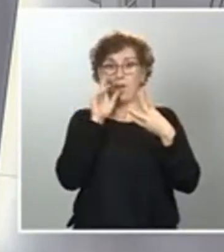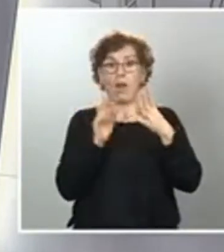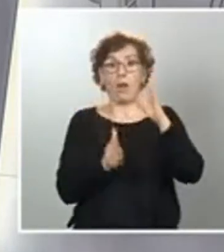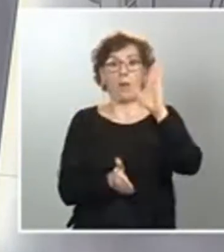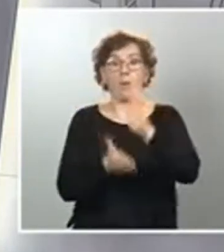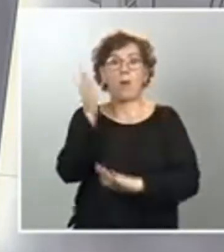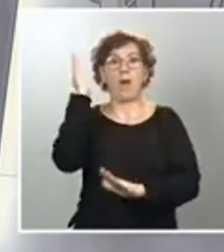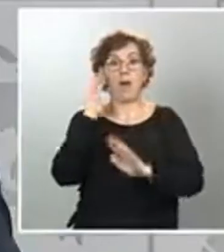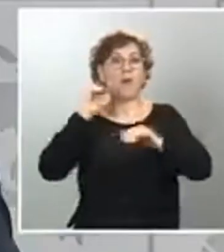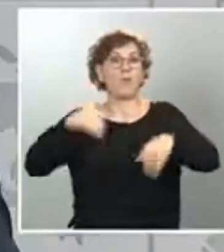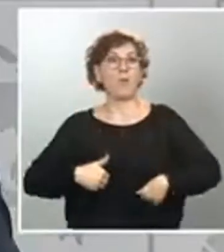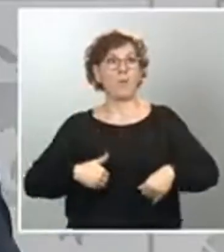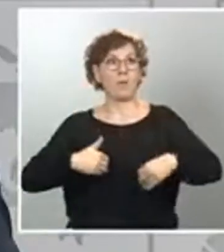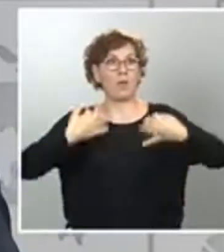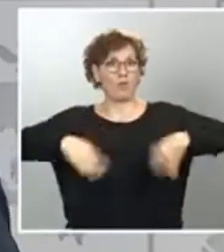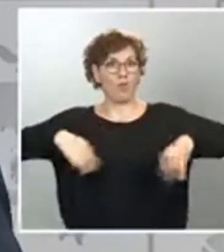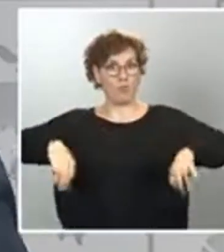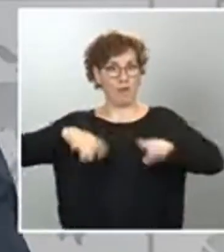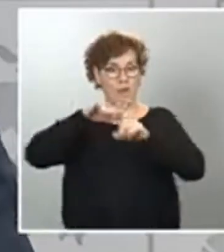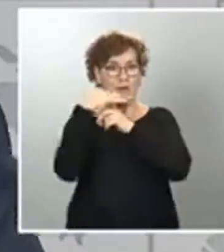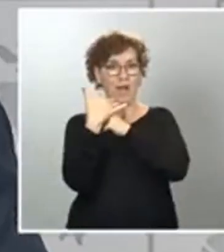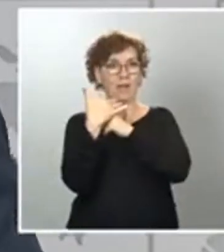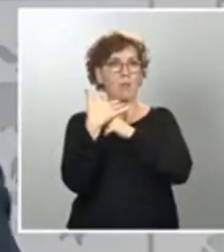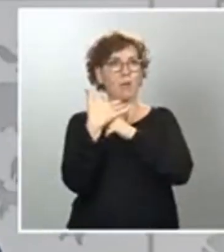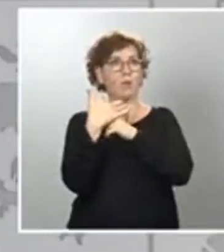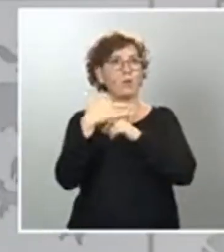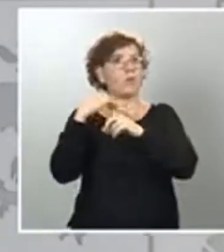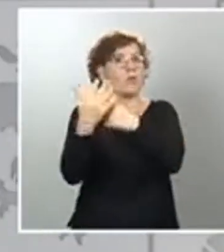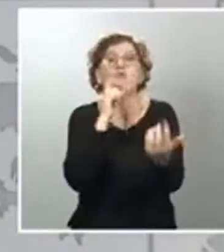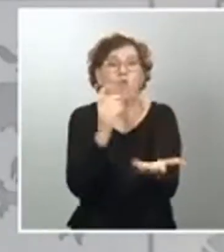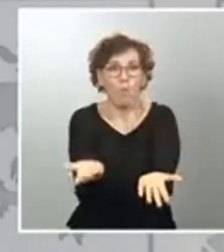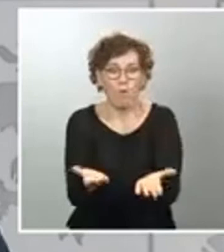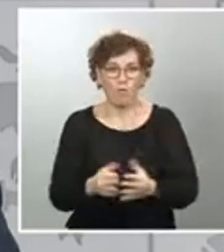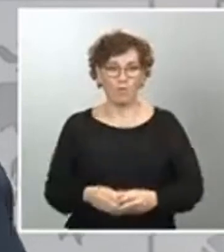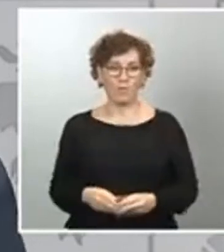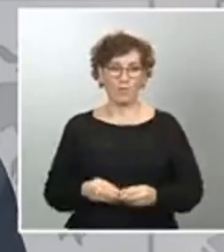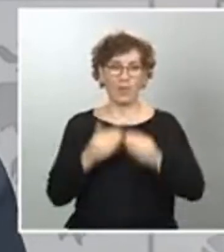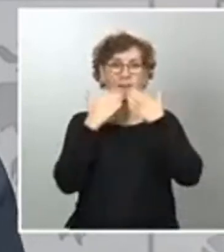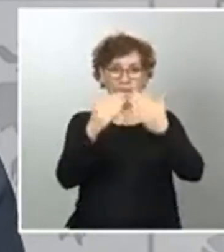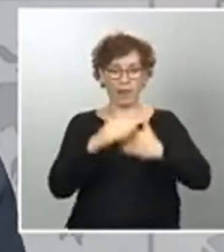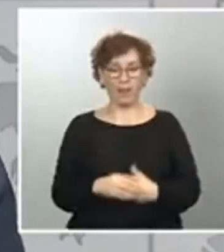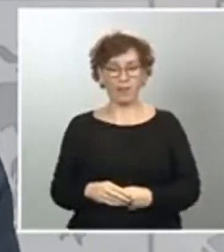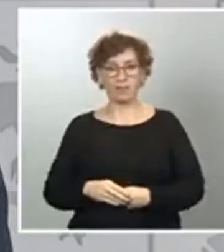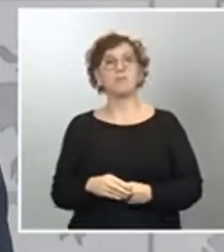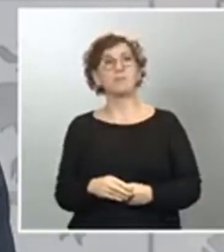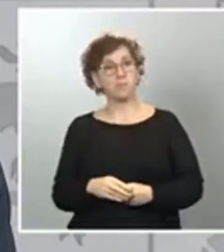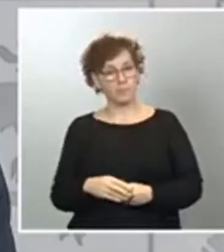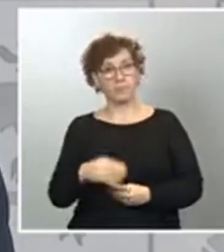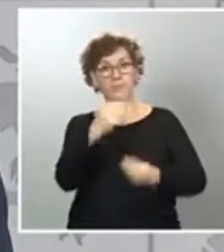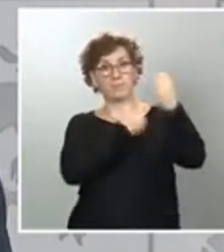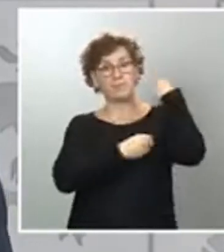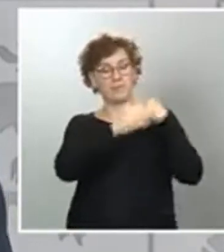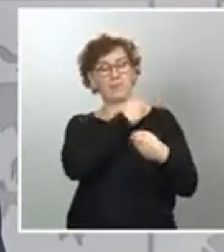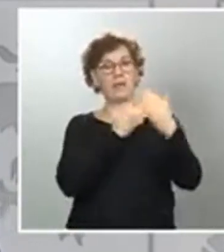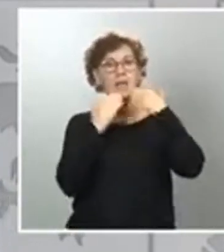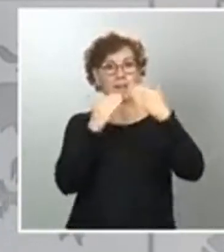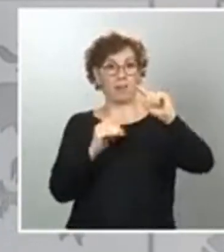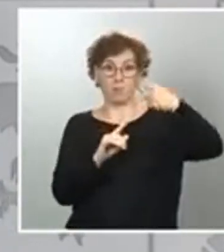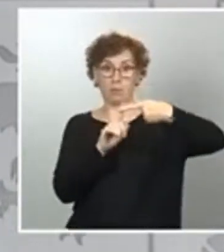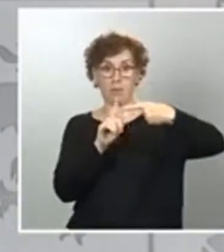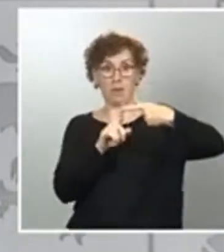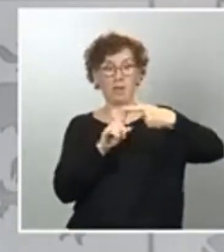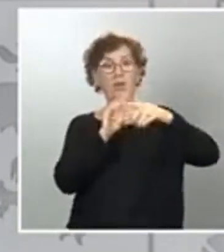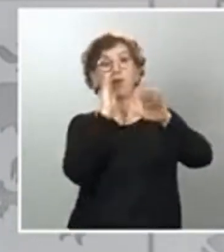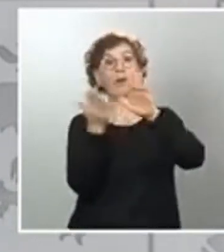condiciones será? Gracias. Pues muchas gracias, Irene, por tus preguntas. En relación con la primera de las preguntas de los ERTE, efectivamente el